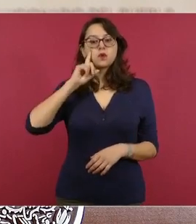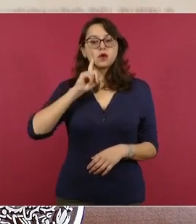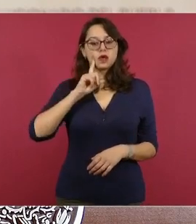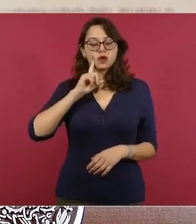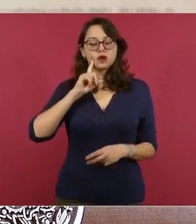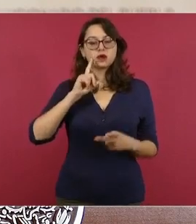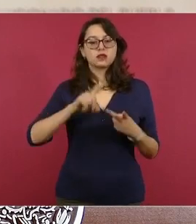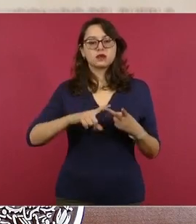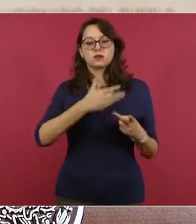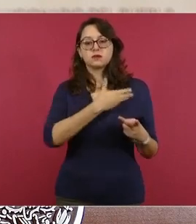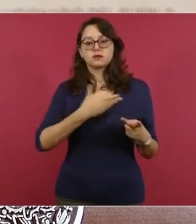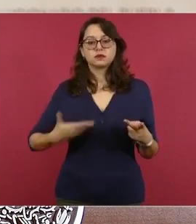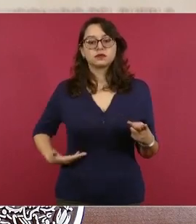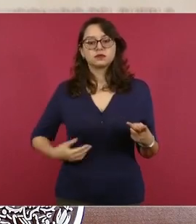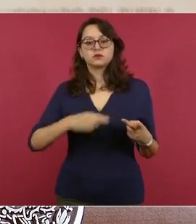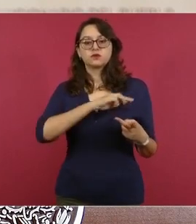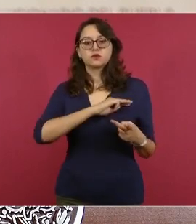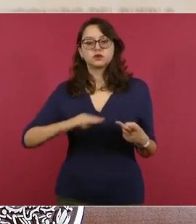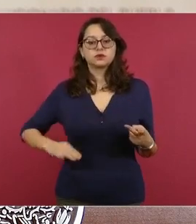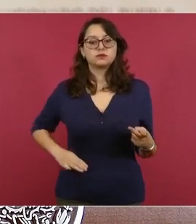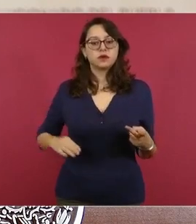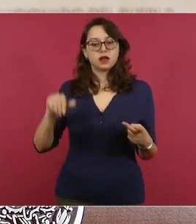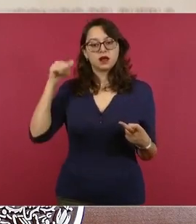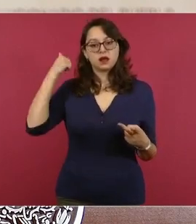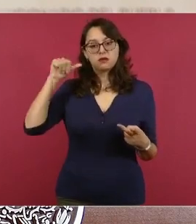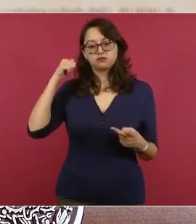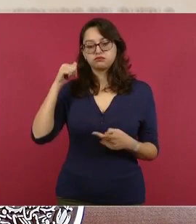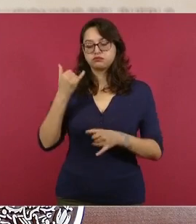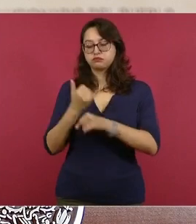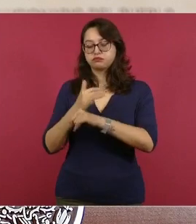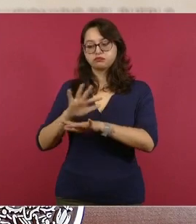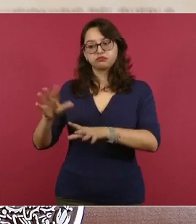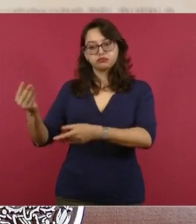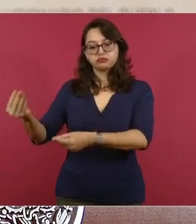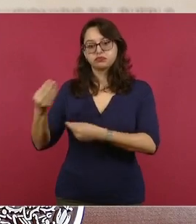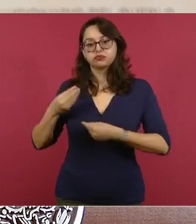la presidenta municipal, y son los reportes que tenemos.